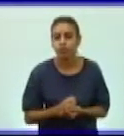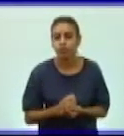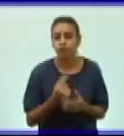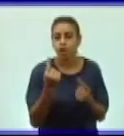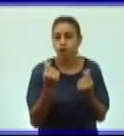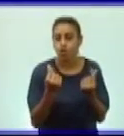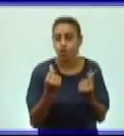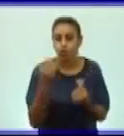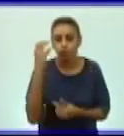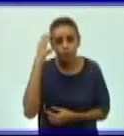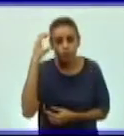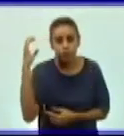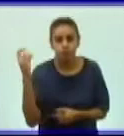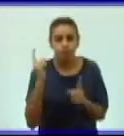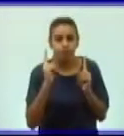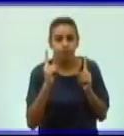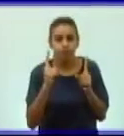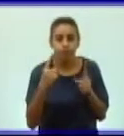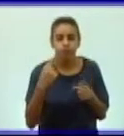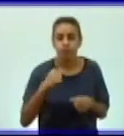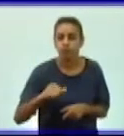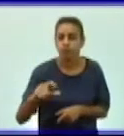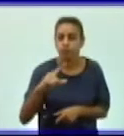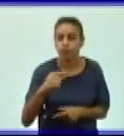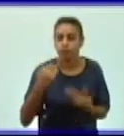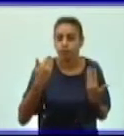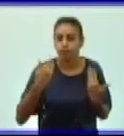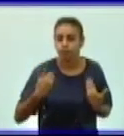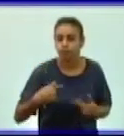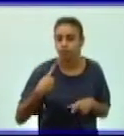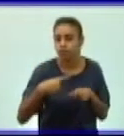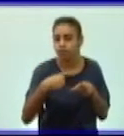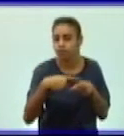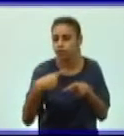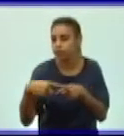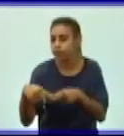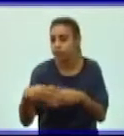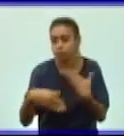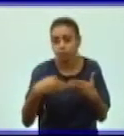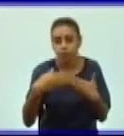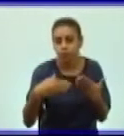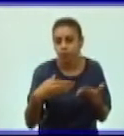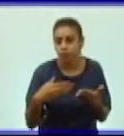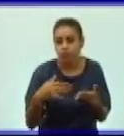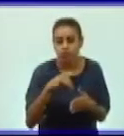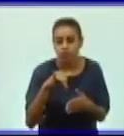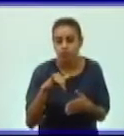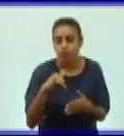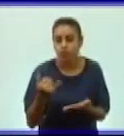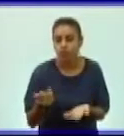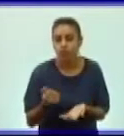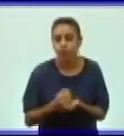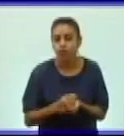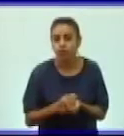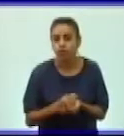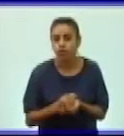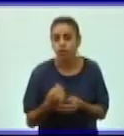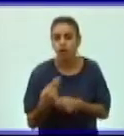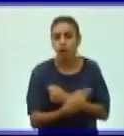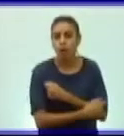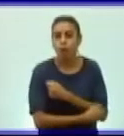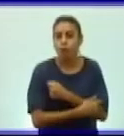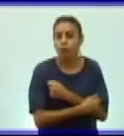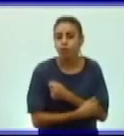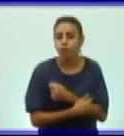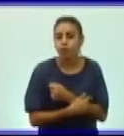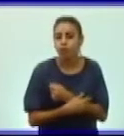en lo político, en lo social, moral y espiritual. Pero también las brechas que se fueron dando en esos pueblos fue